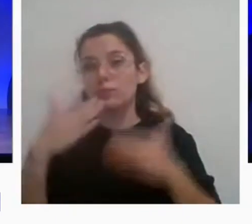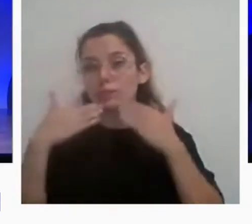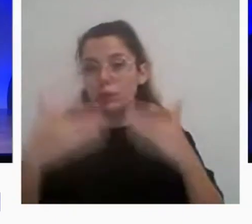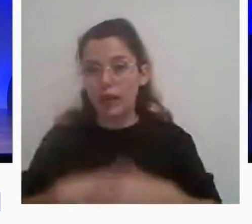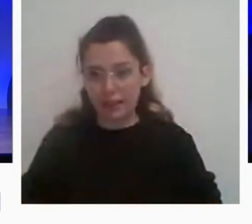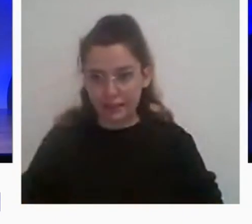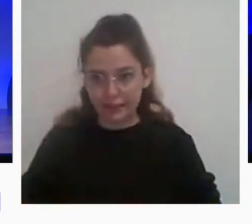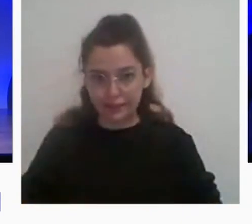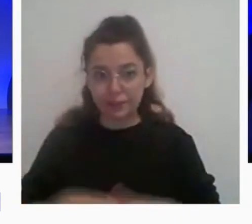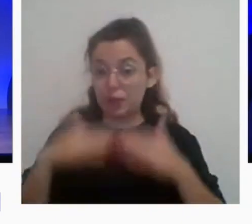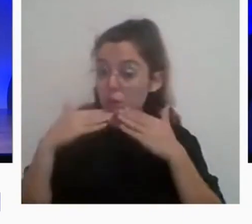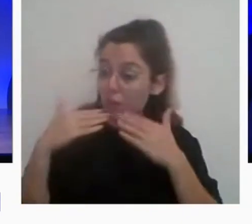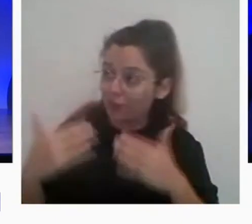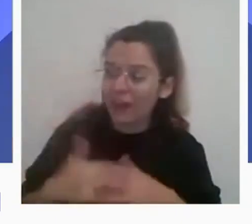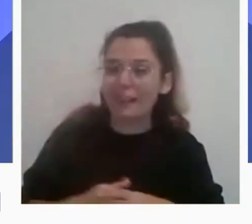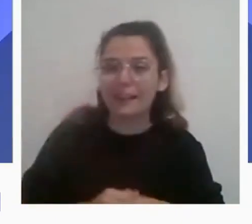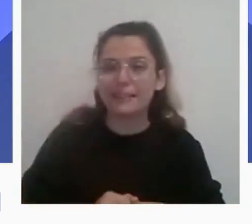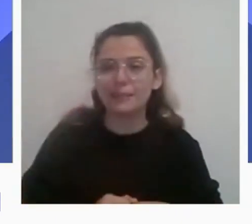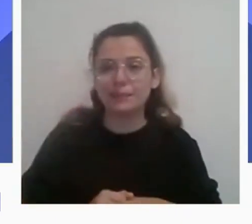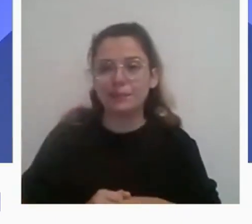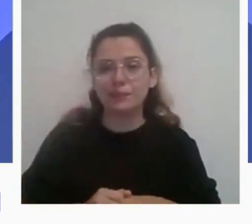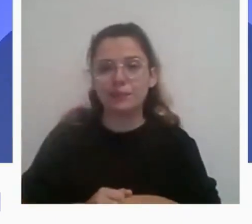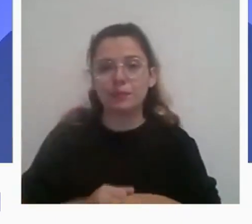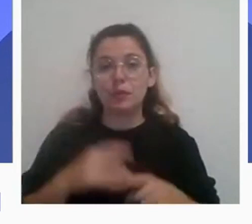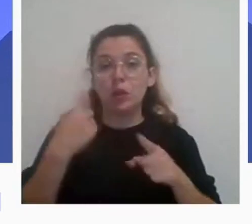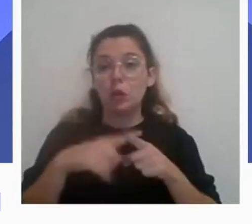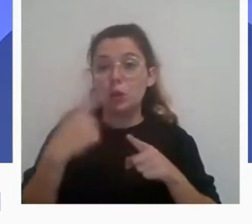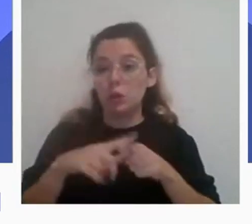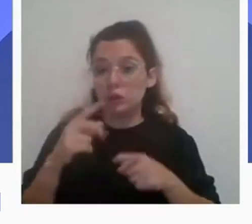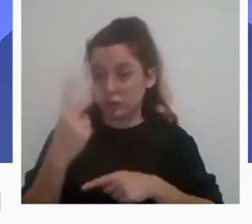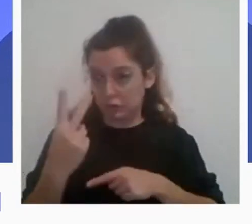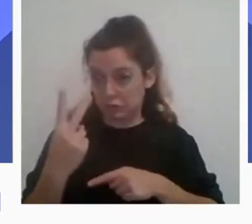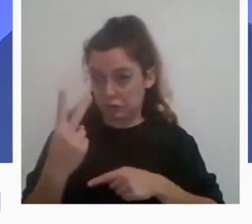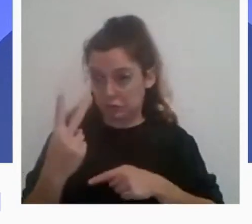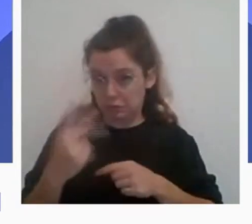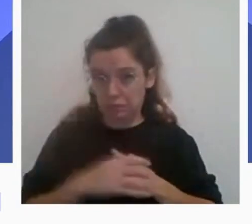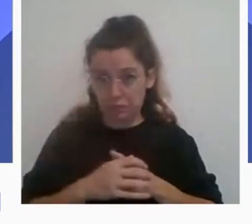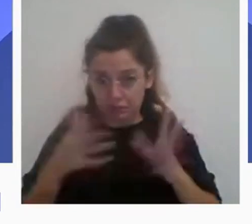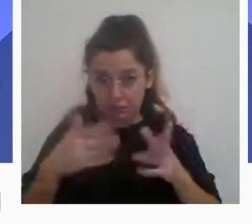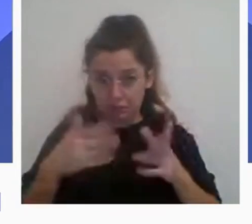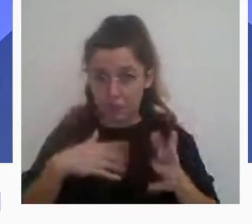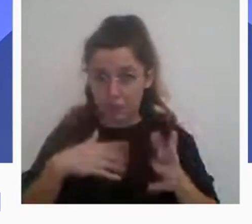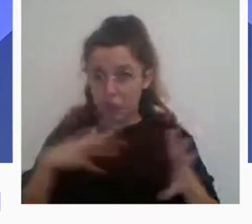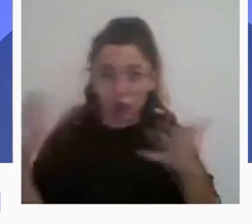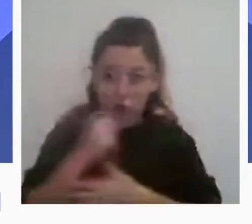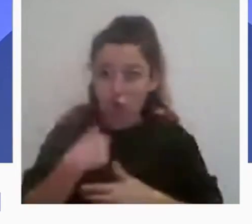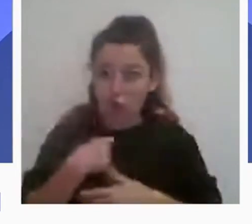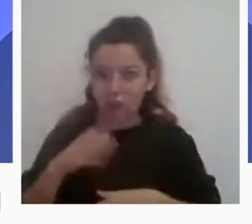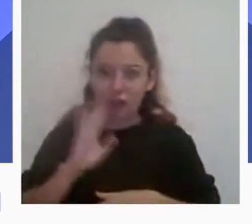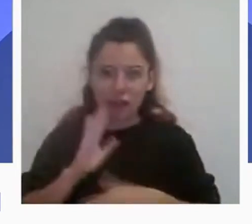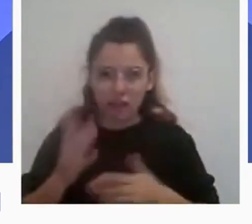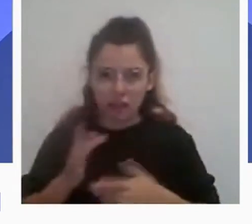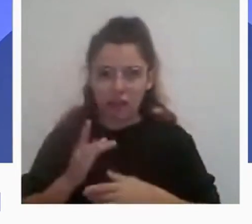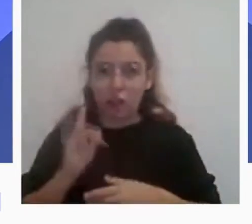gracias, Eider. Un par de cuestiones quería comentar contigo. Todo esto que has contado solo en un